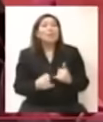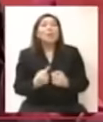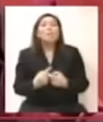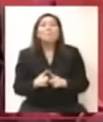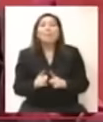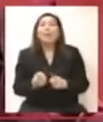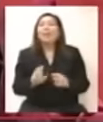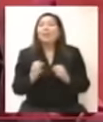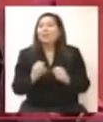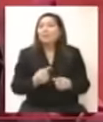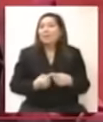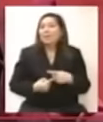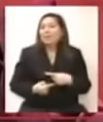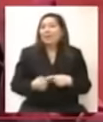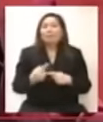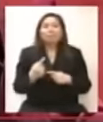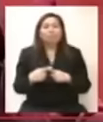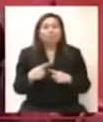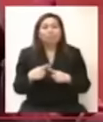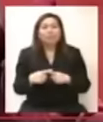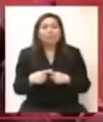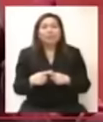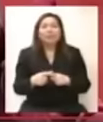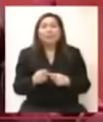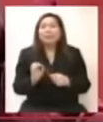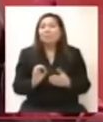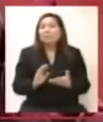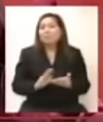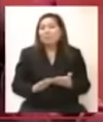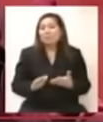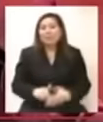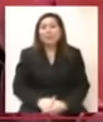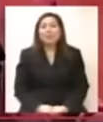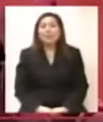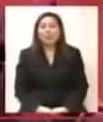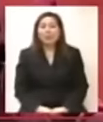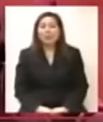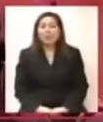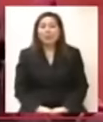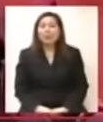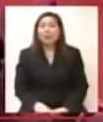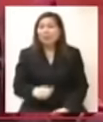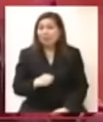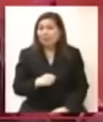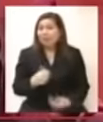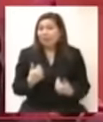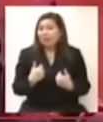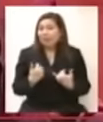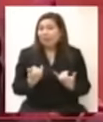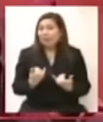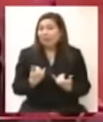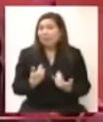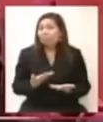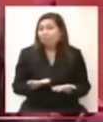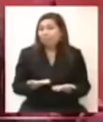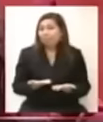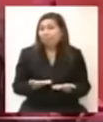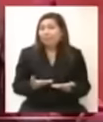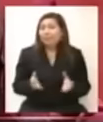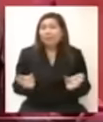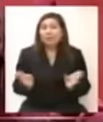pero que traen siempre una serie de perjuicios Ahora yo tengo acá ministra